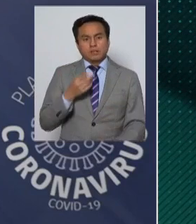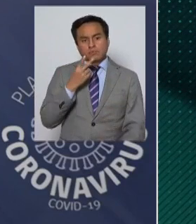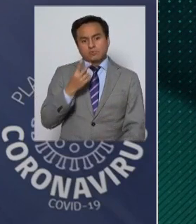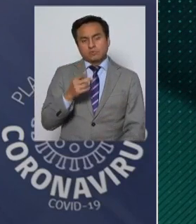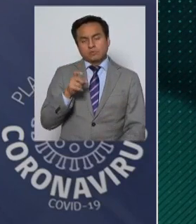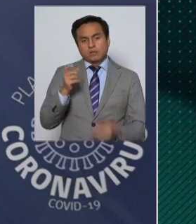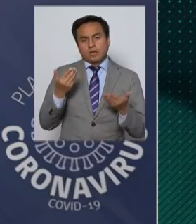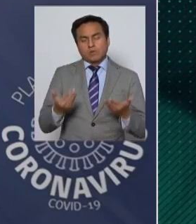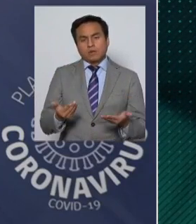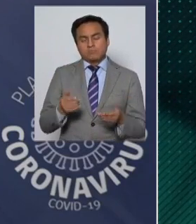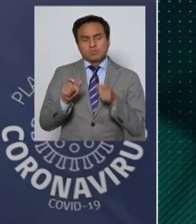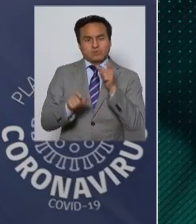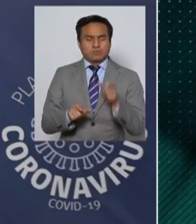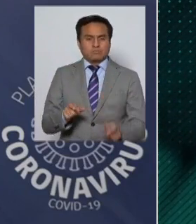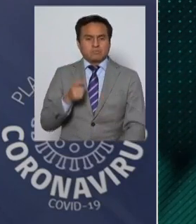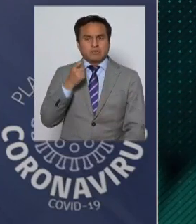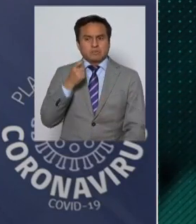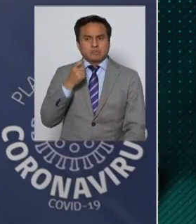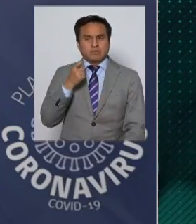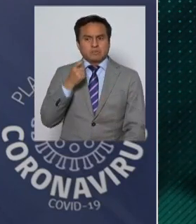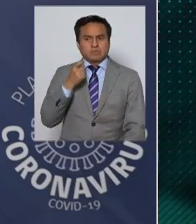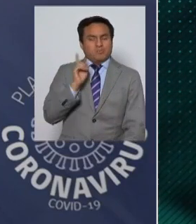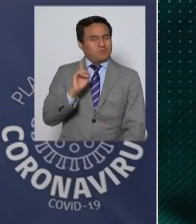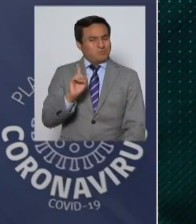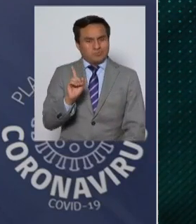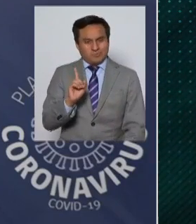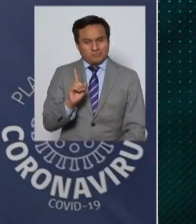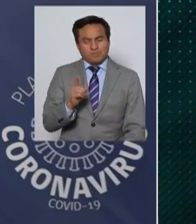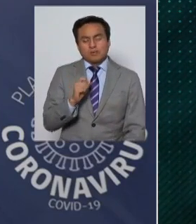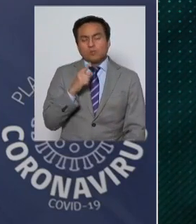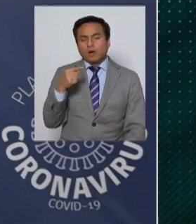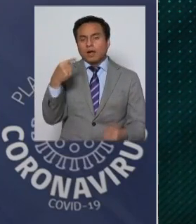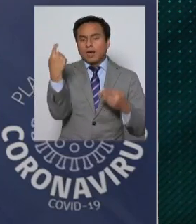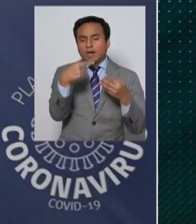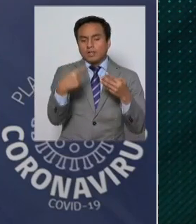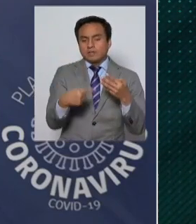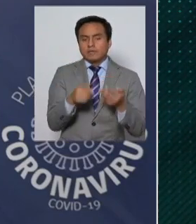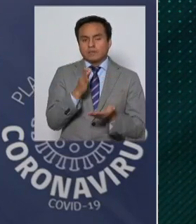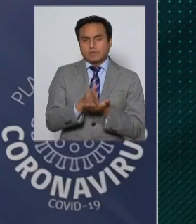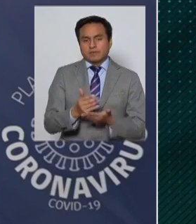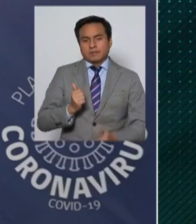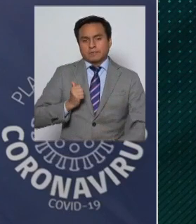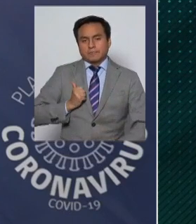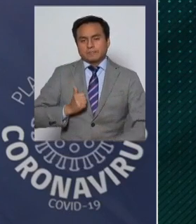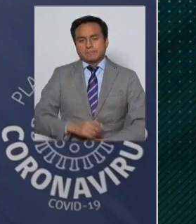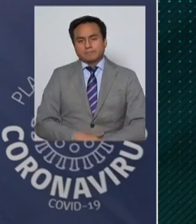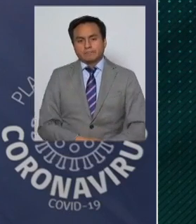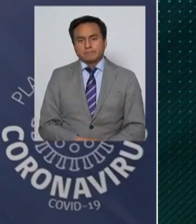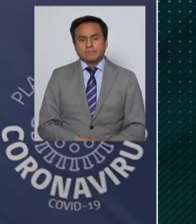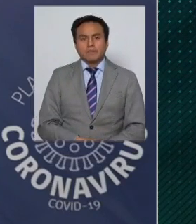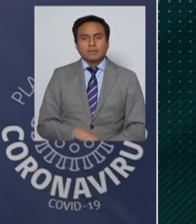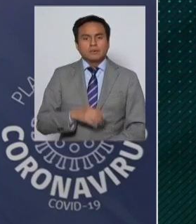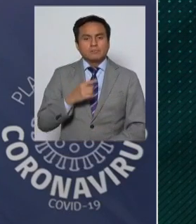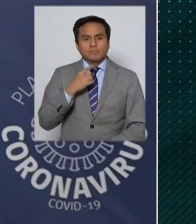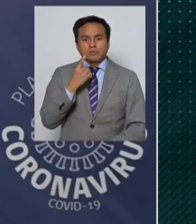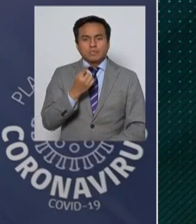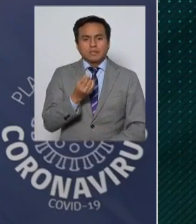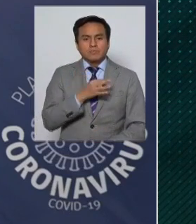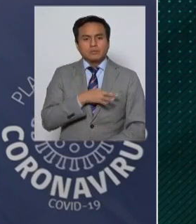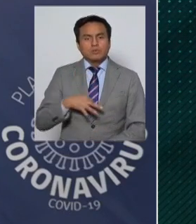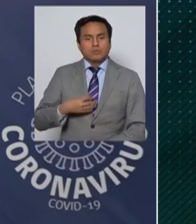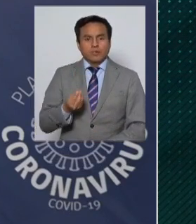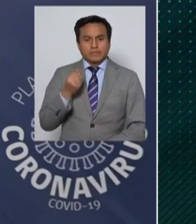evidentemente, para nadie puede ser desconocido cuáles son las que se deben seguir. Ministro, buenas